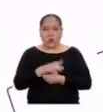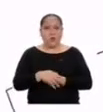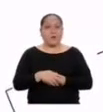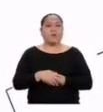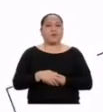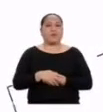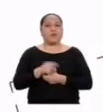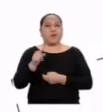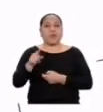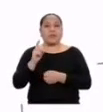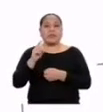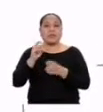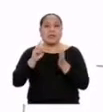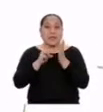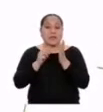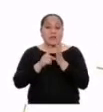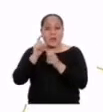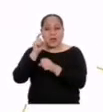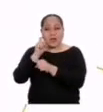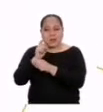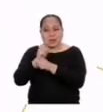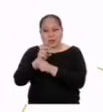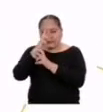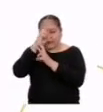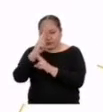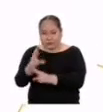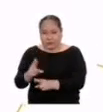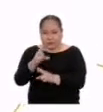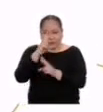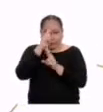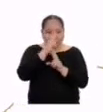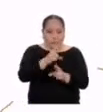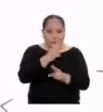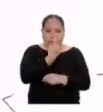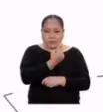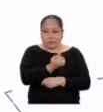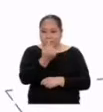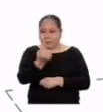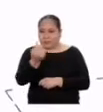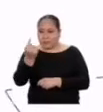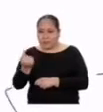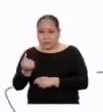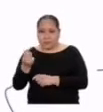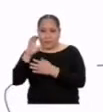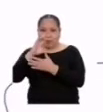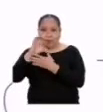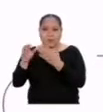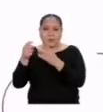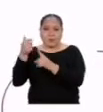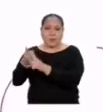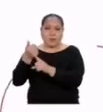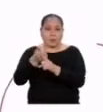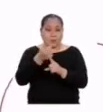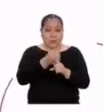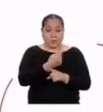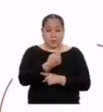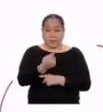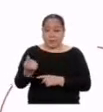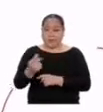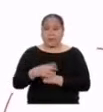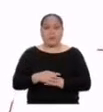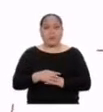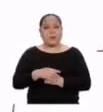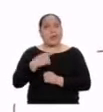supone educar en el respeto de las peculiaridades de cada estudiante y el convencimiento de que